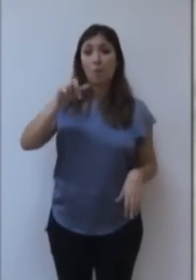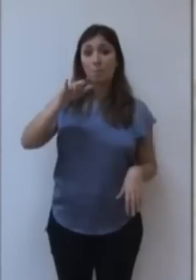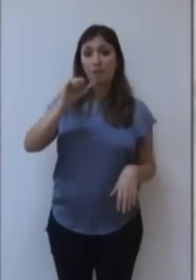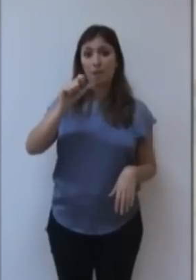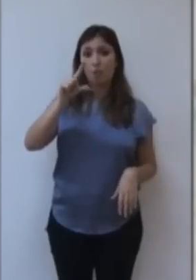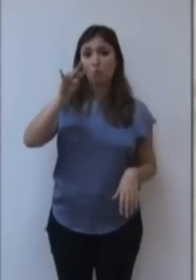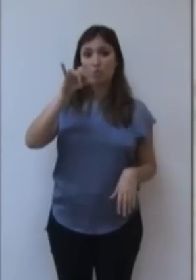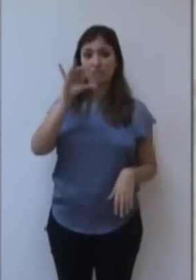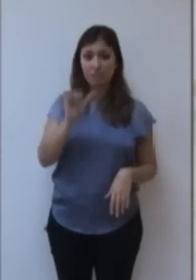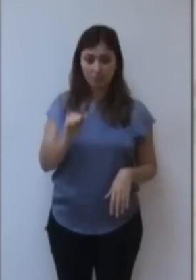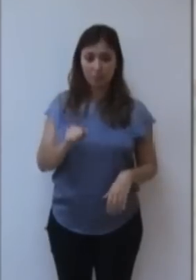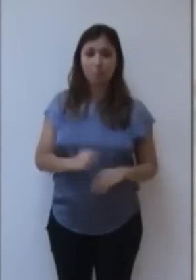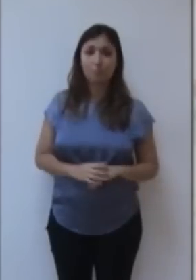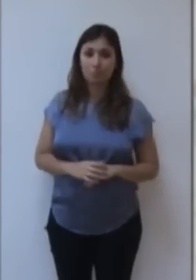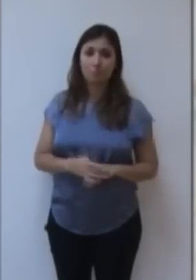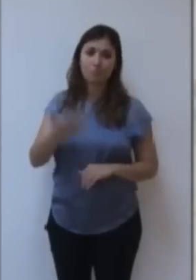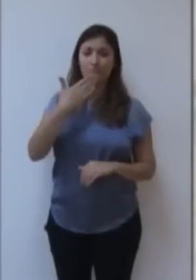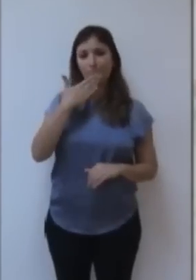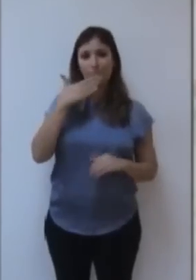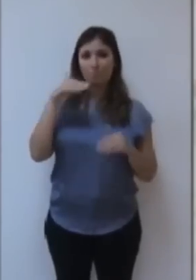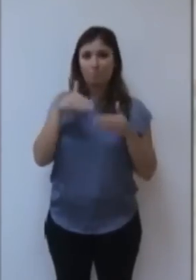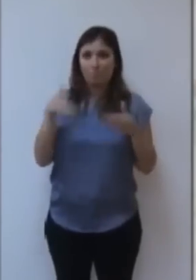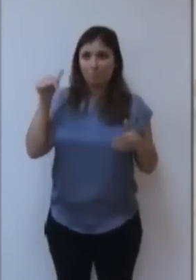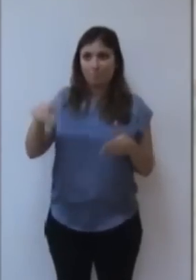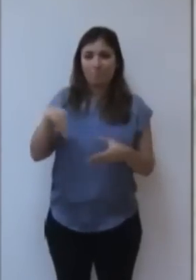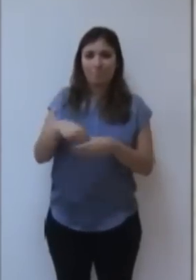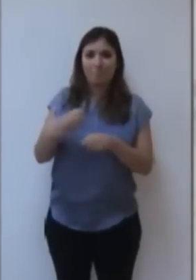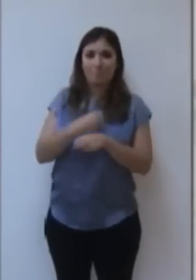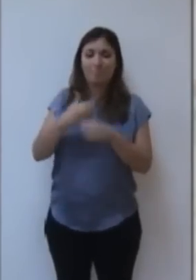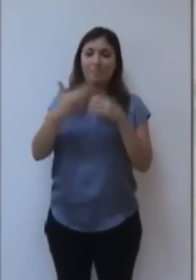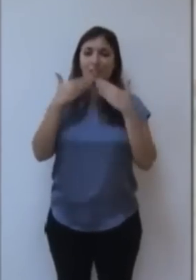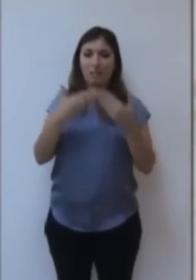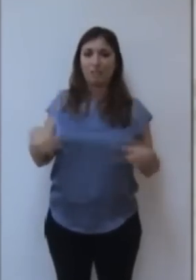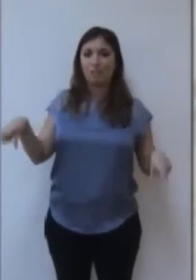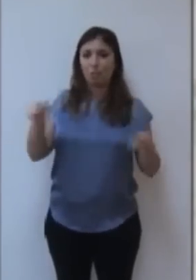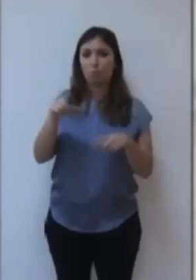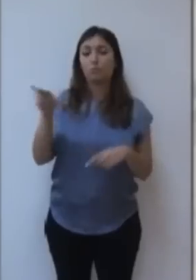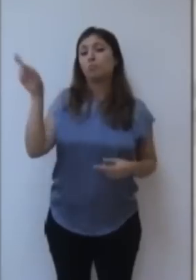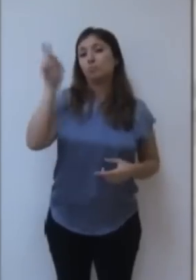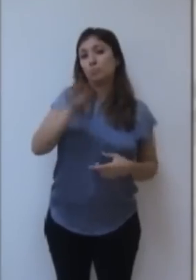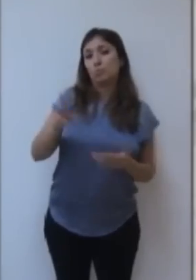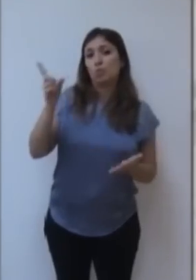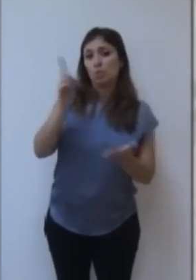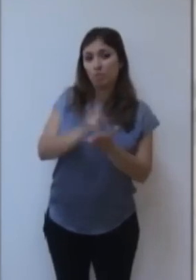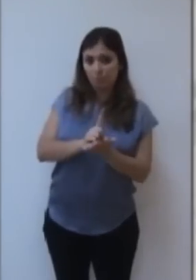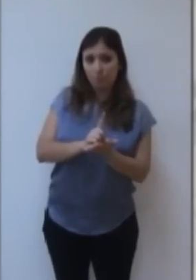Verdú, pues anfitriona de aquí. Y muchísimas gracias a todos. Quiero volver a agradecer